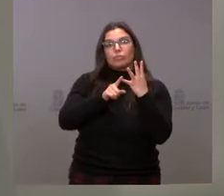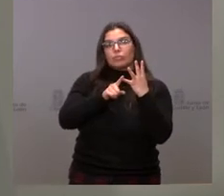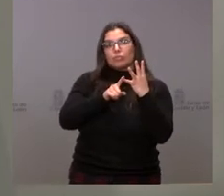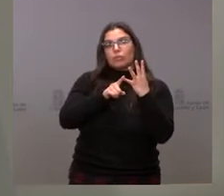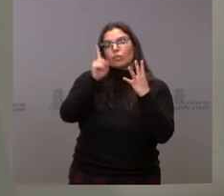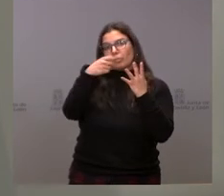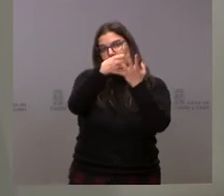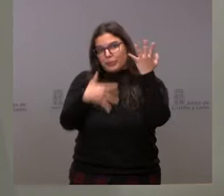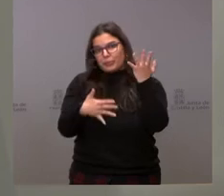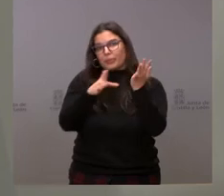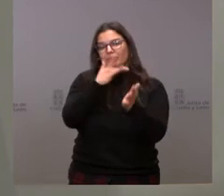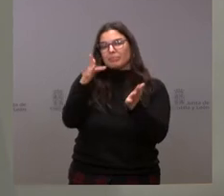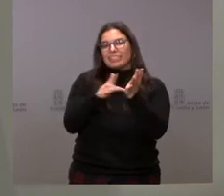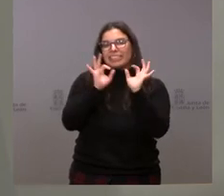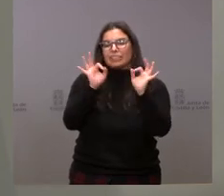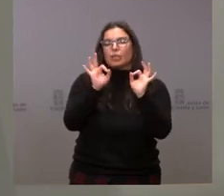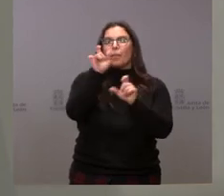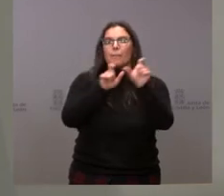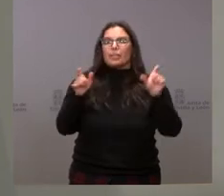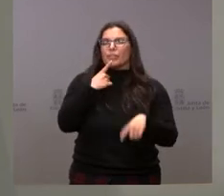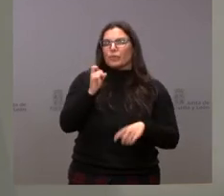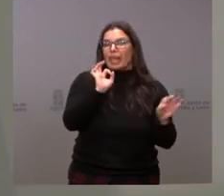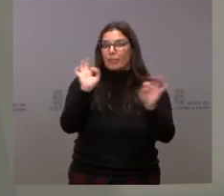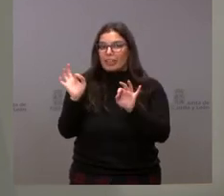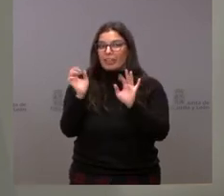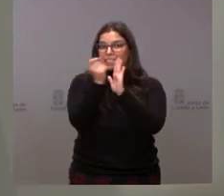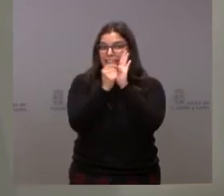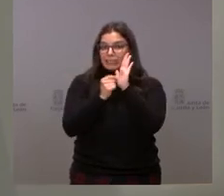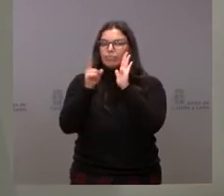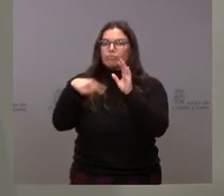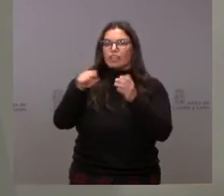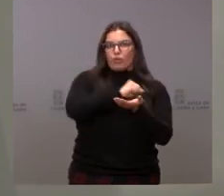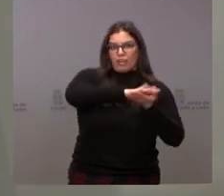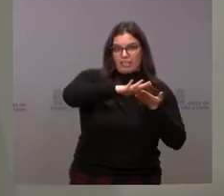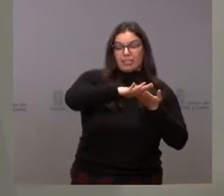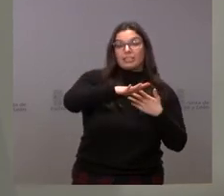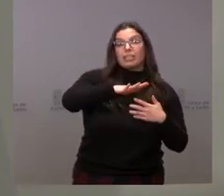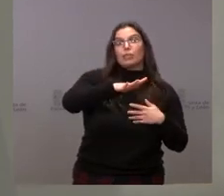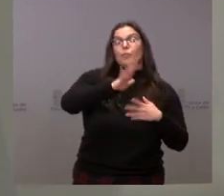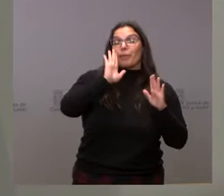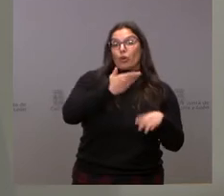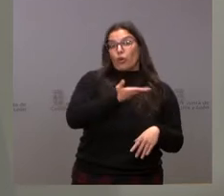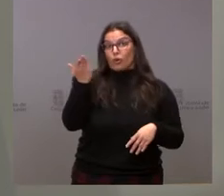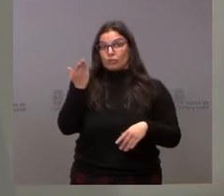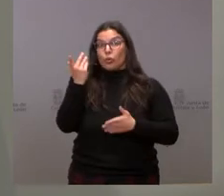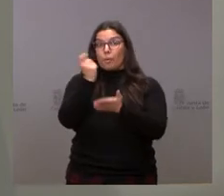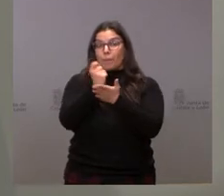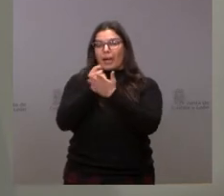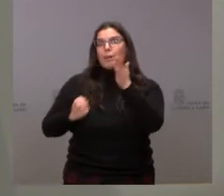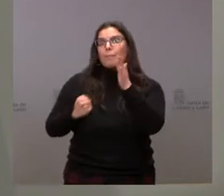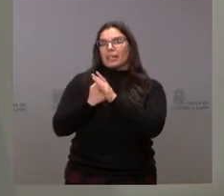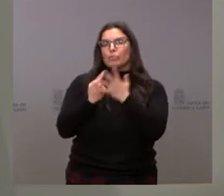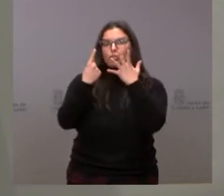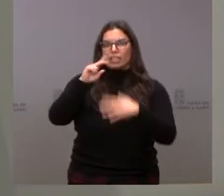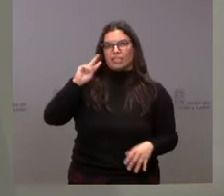de personas con algunas dificultades específicas el coste máximo de servicios de seis euros para las personas